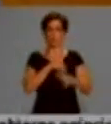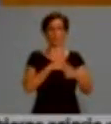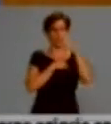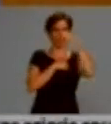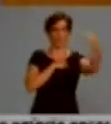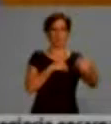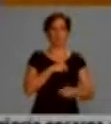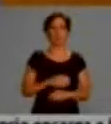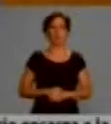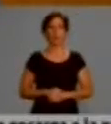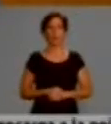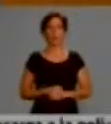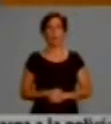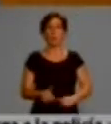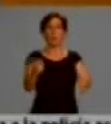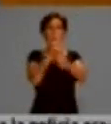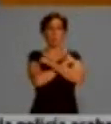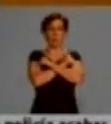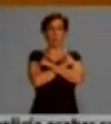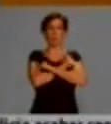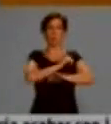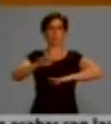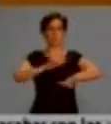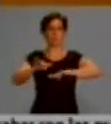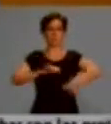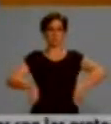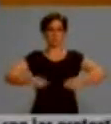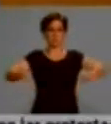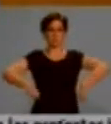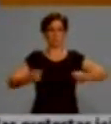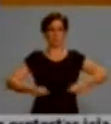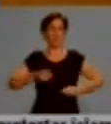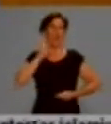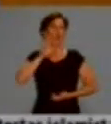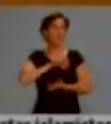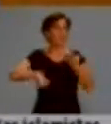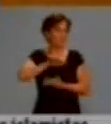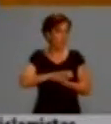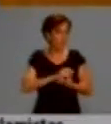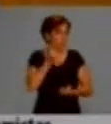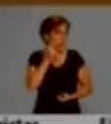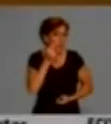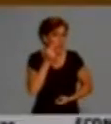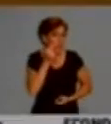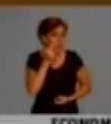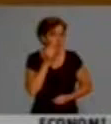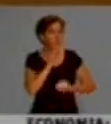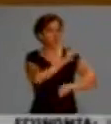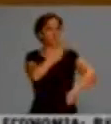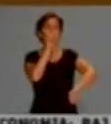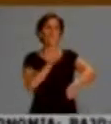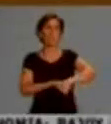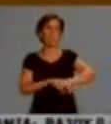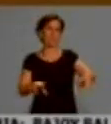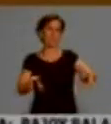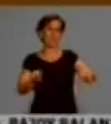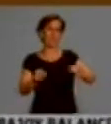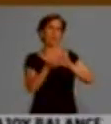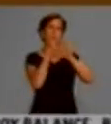ahora. Paro, despilfarro y corrupción. ¿Le suena? Su tiempo ya ha acabado. Váyase, señor